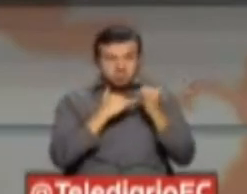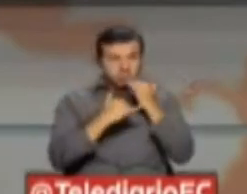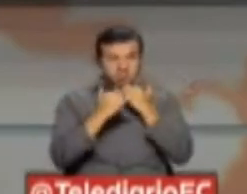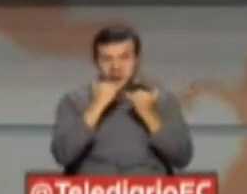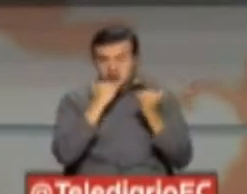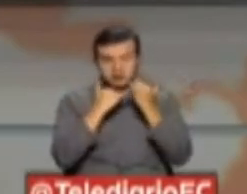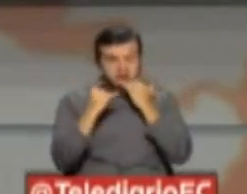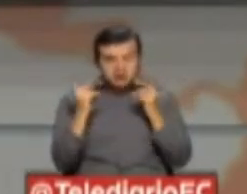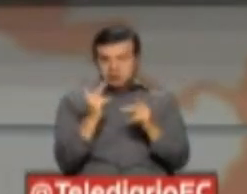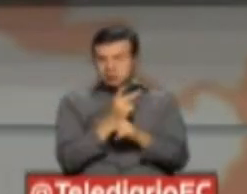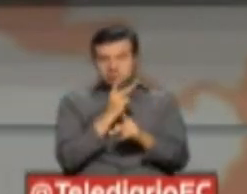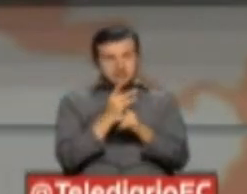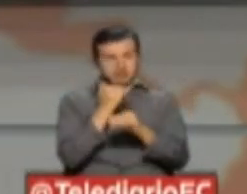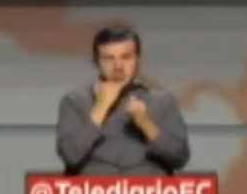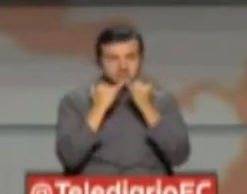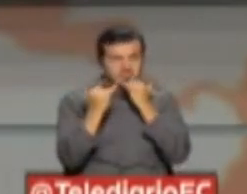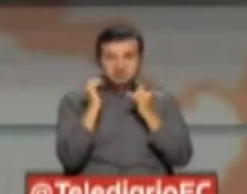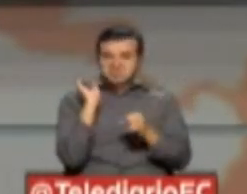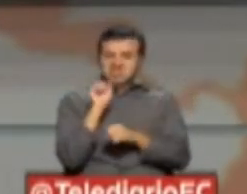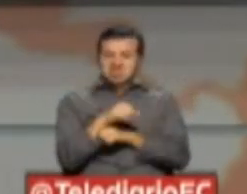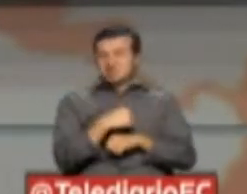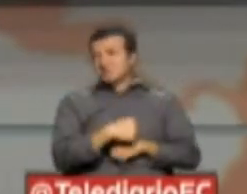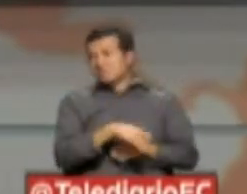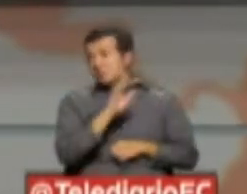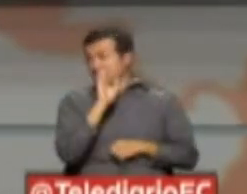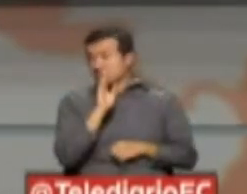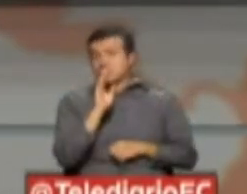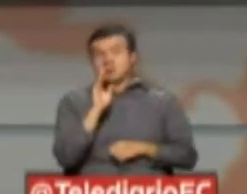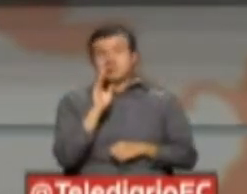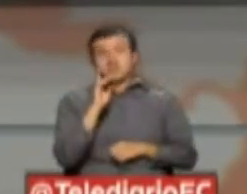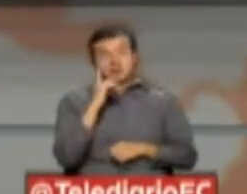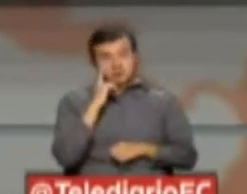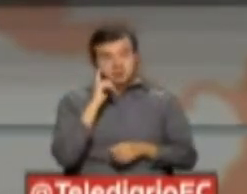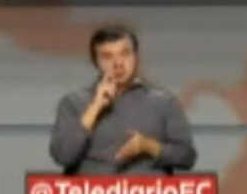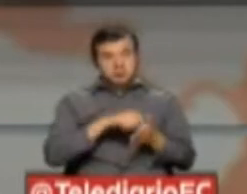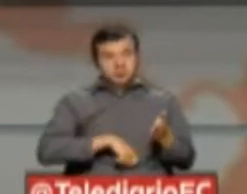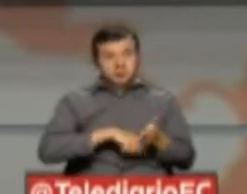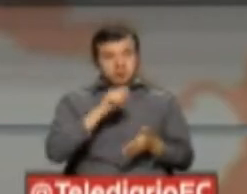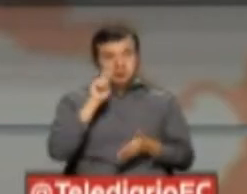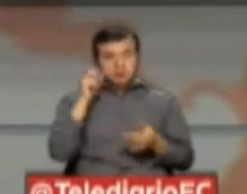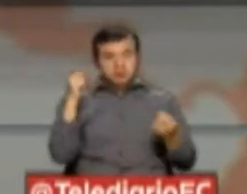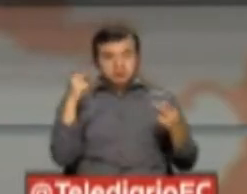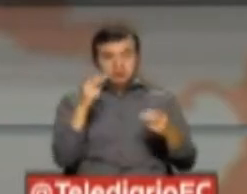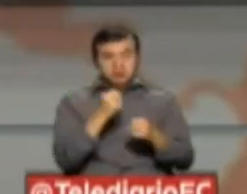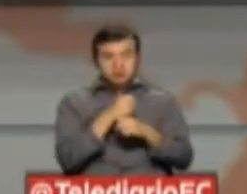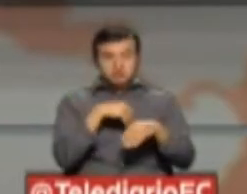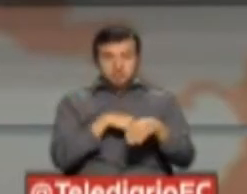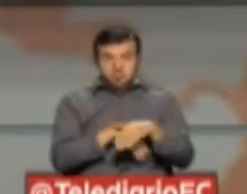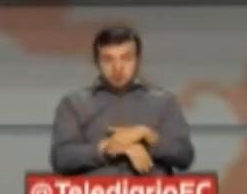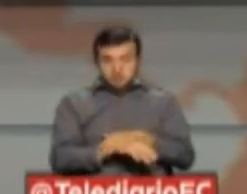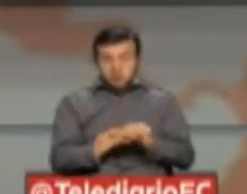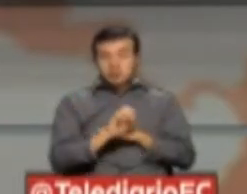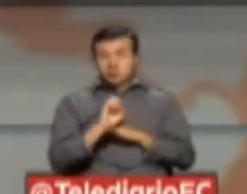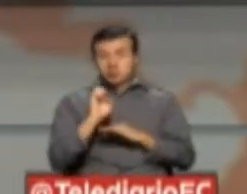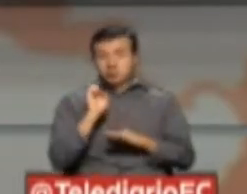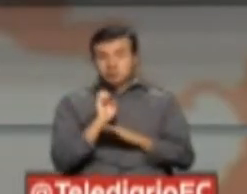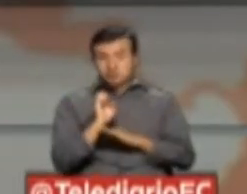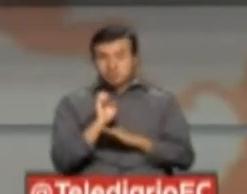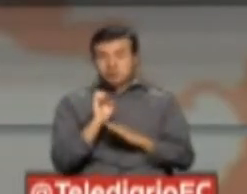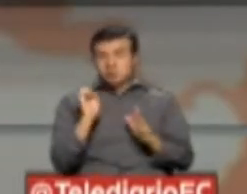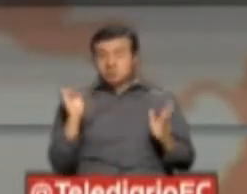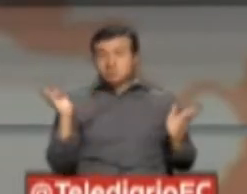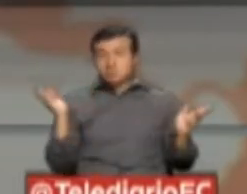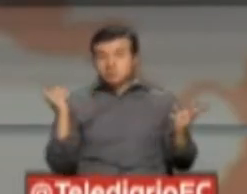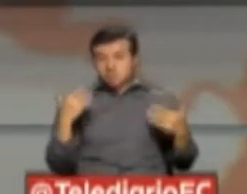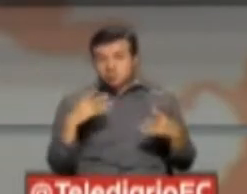que se suele pasar por alto deberían haber contratado el seguro para entrar al país como